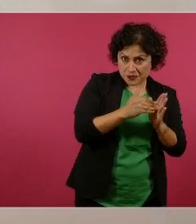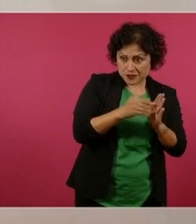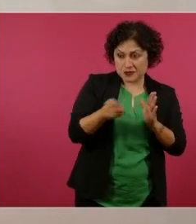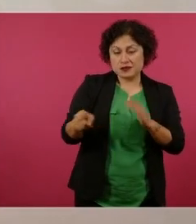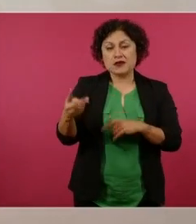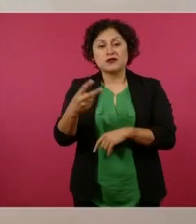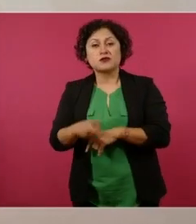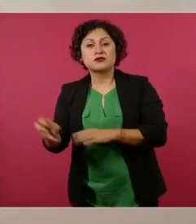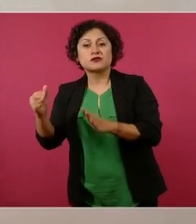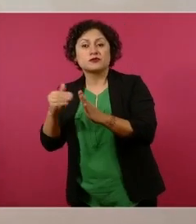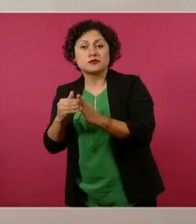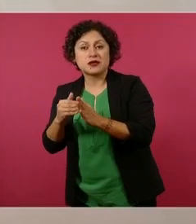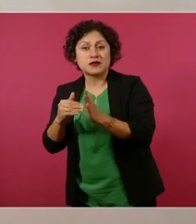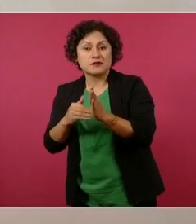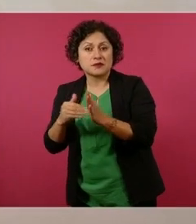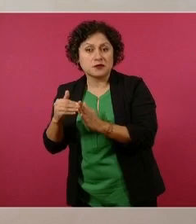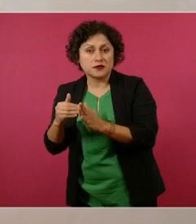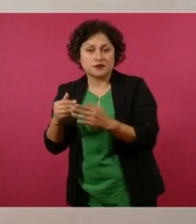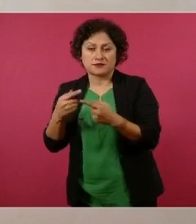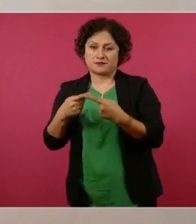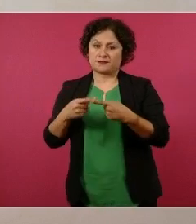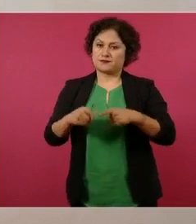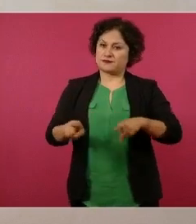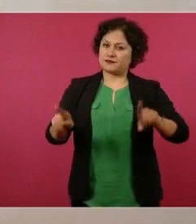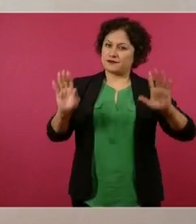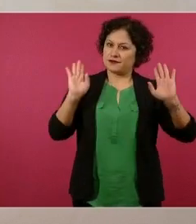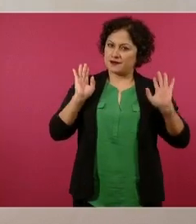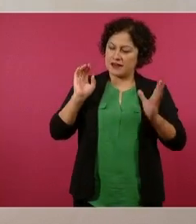sexenio para los jóvenes.